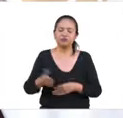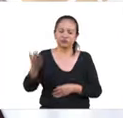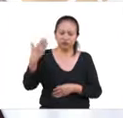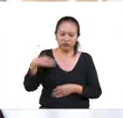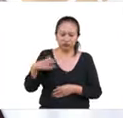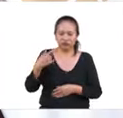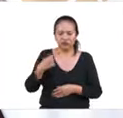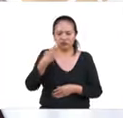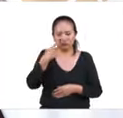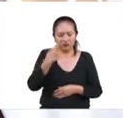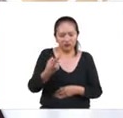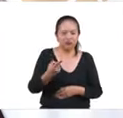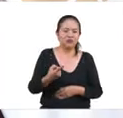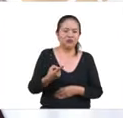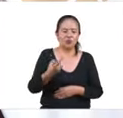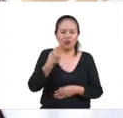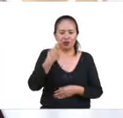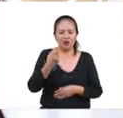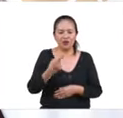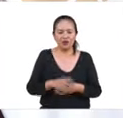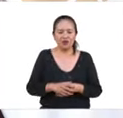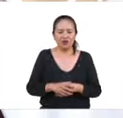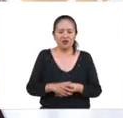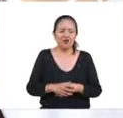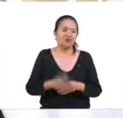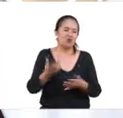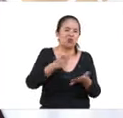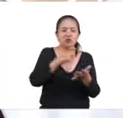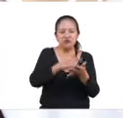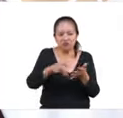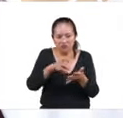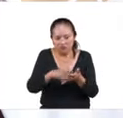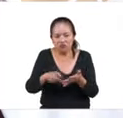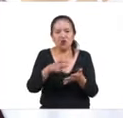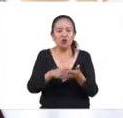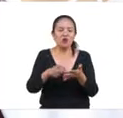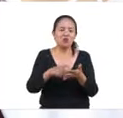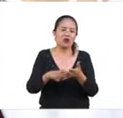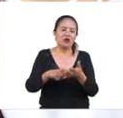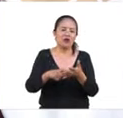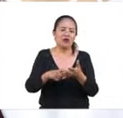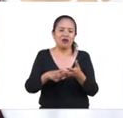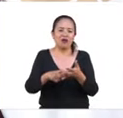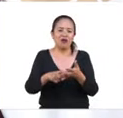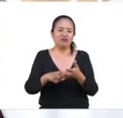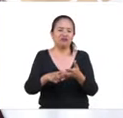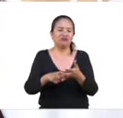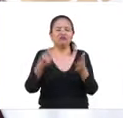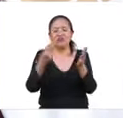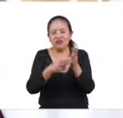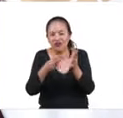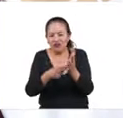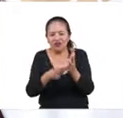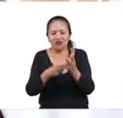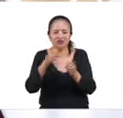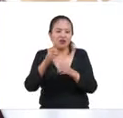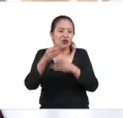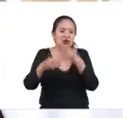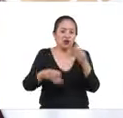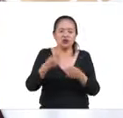de eficientar, optimizar todo el proceso de compras, de llegada de equipos, los talleres, y luego